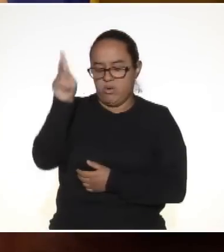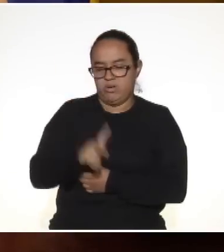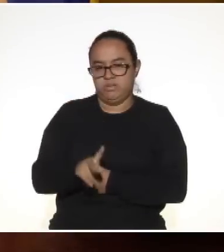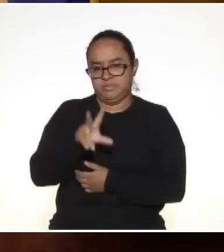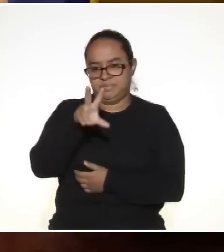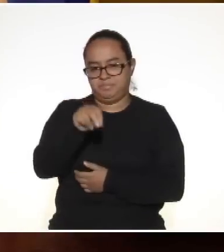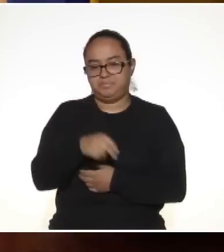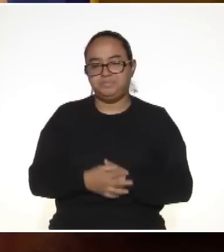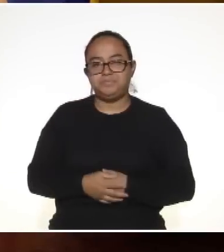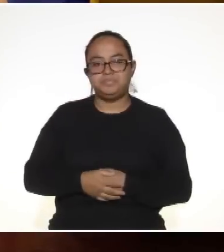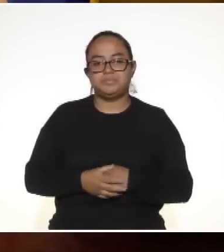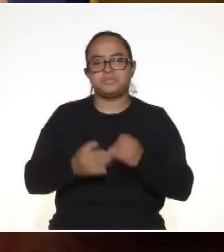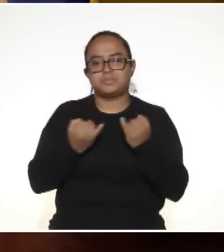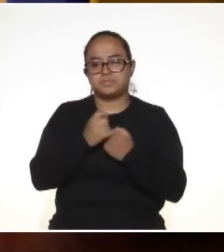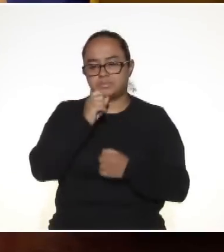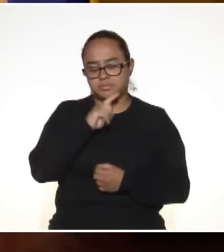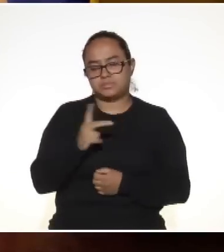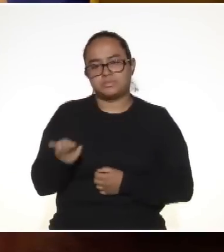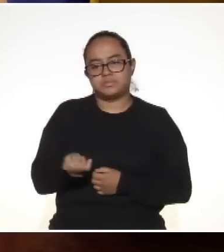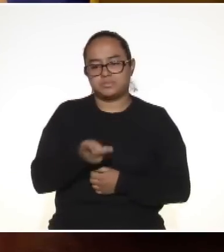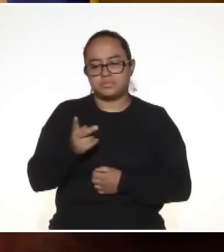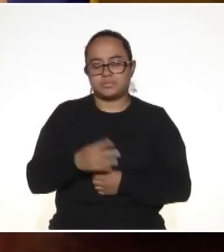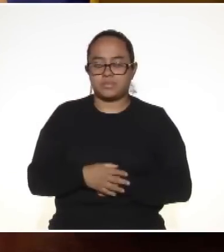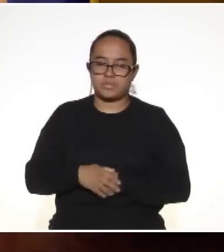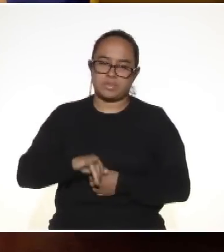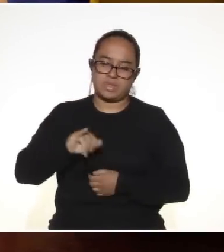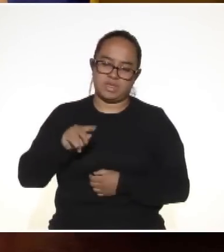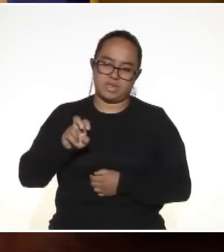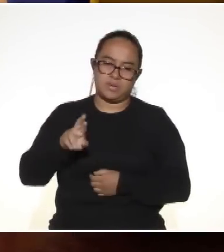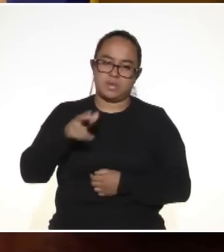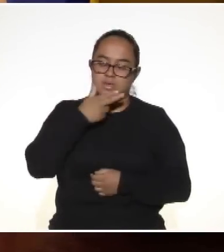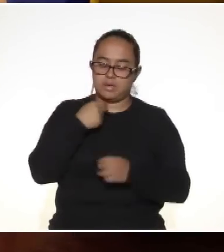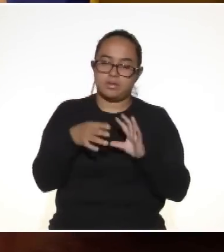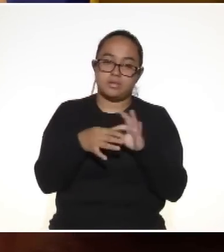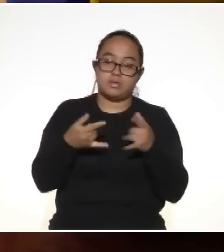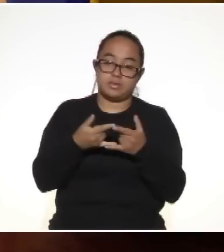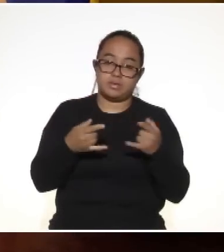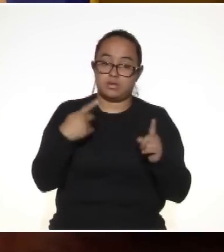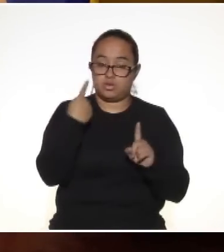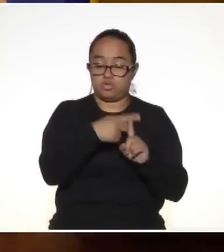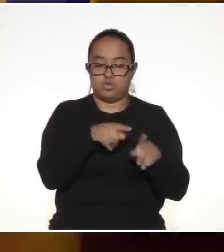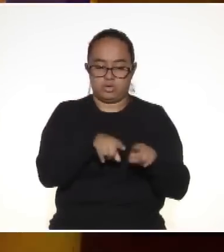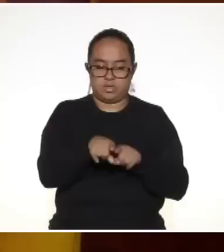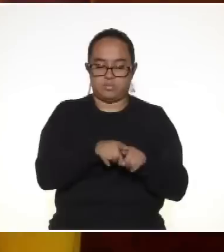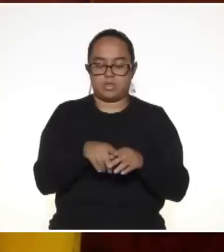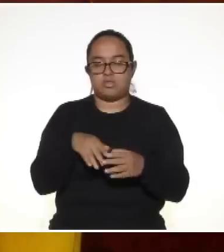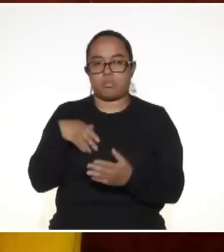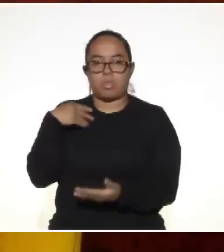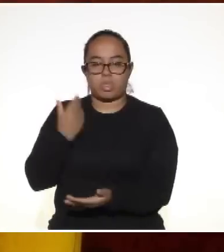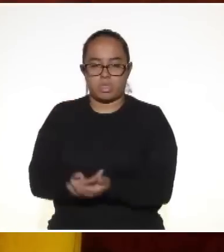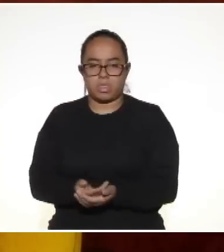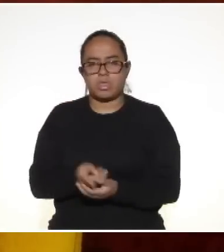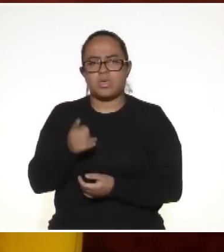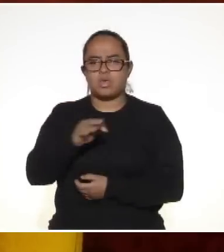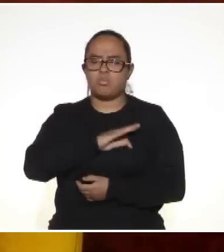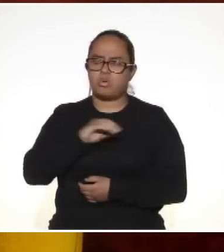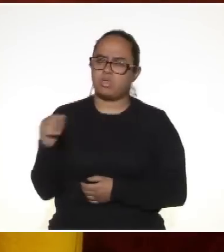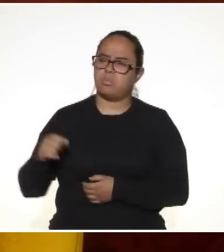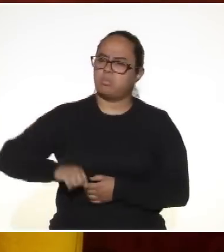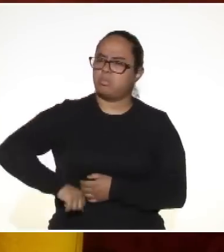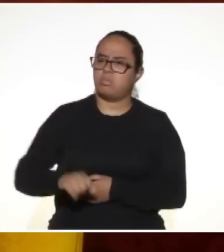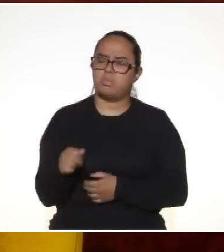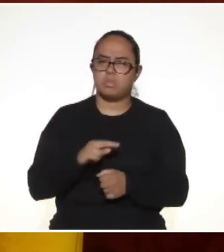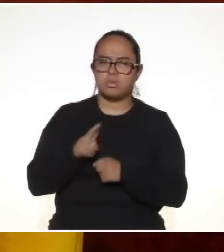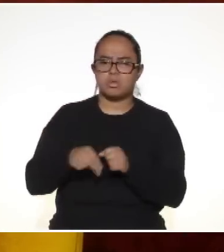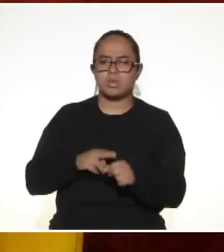eso. También nos contaba Javier que él tuvo una experiencia donde su hermano se cayó, él podía mover el brazo normal y